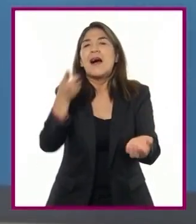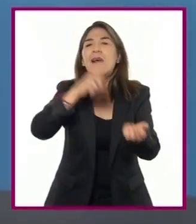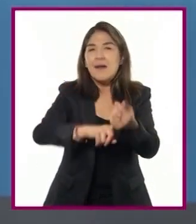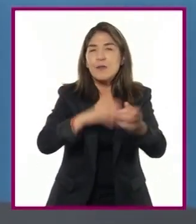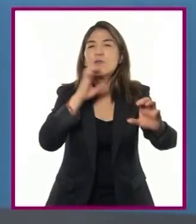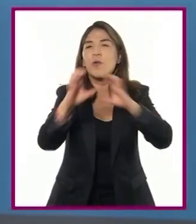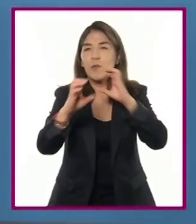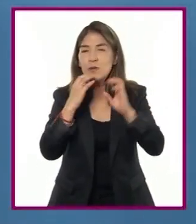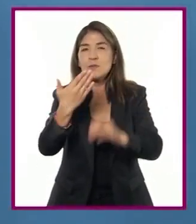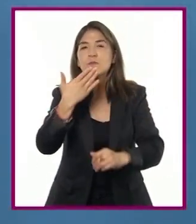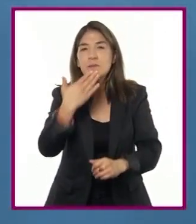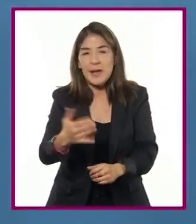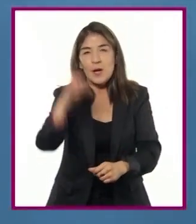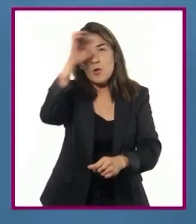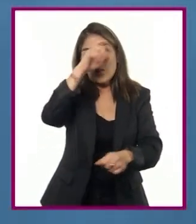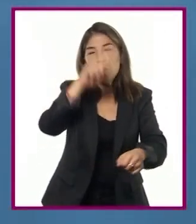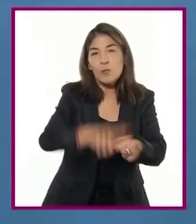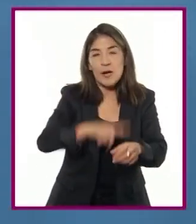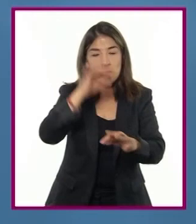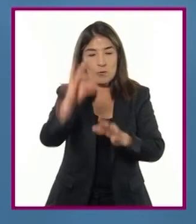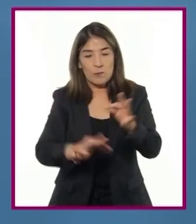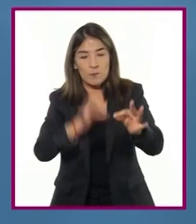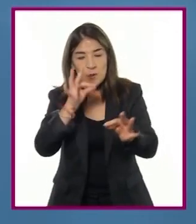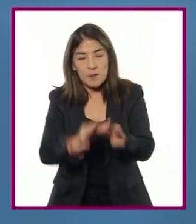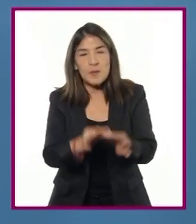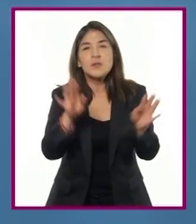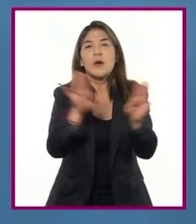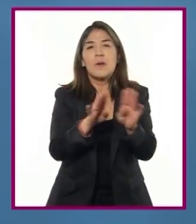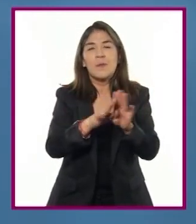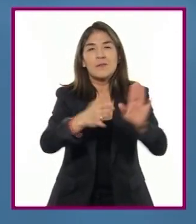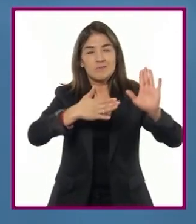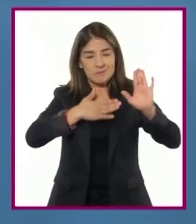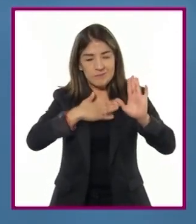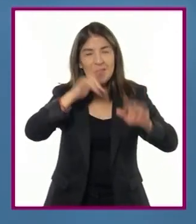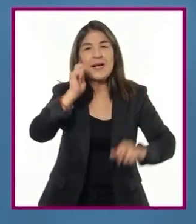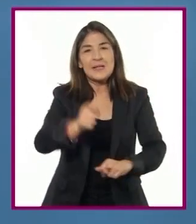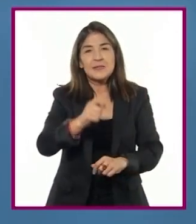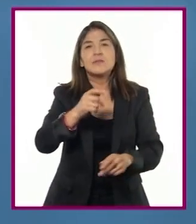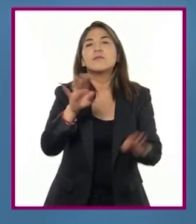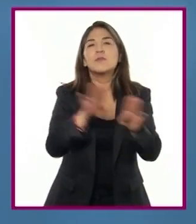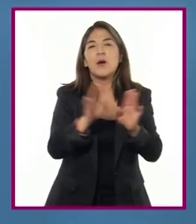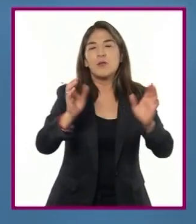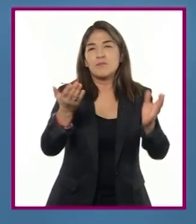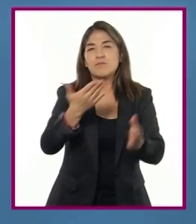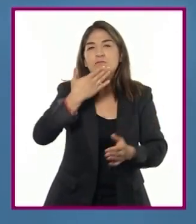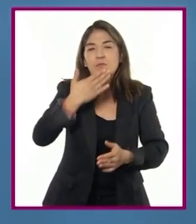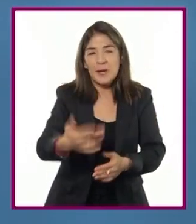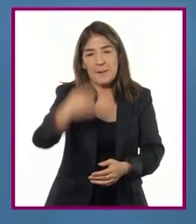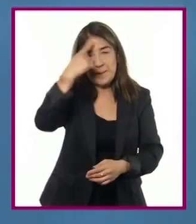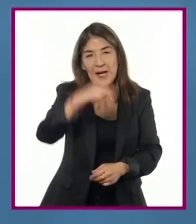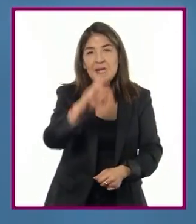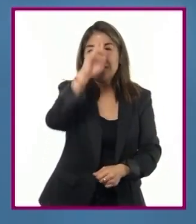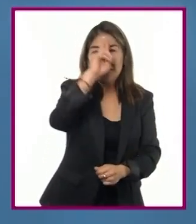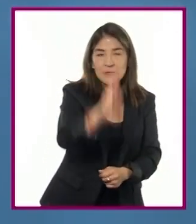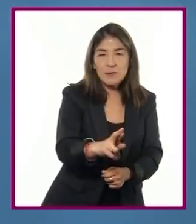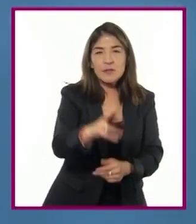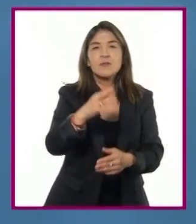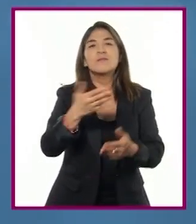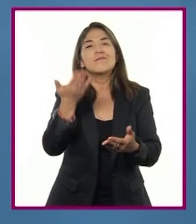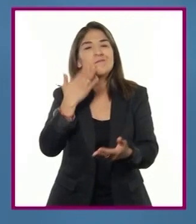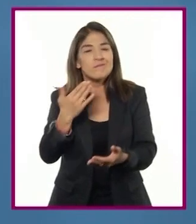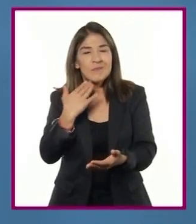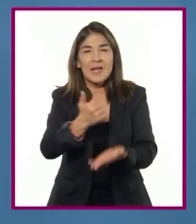Una cultura del compromiso y del diálogo es una conducta ética en la medida que es un ejercicio de respeto,